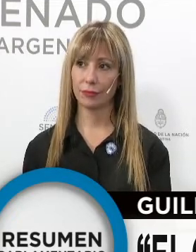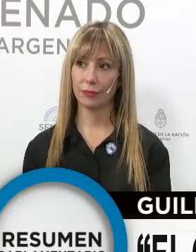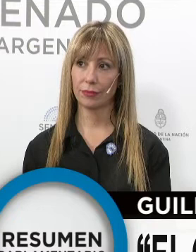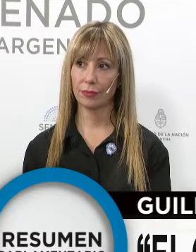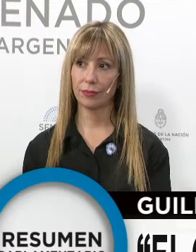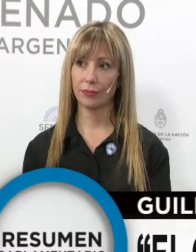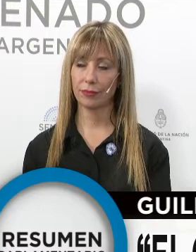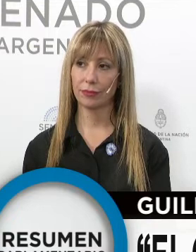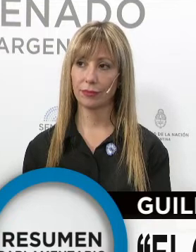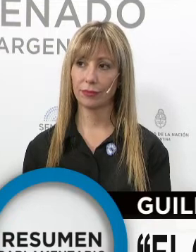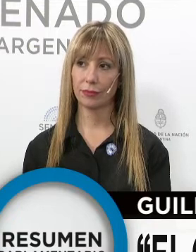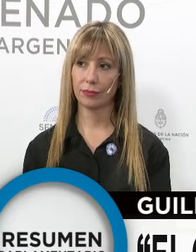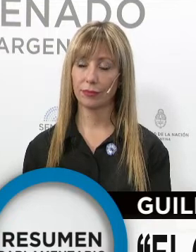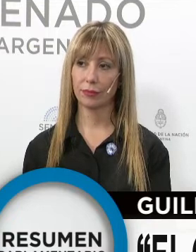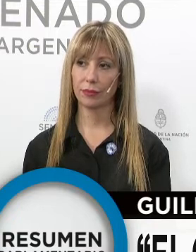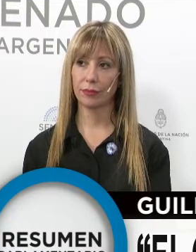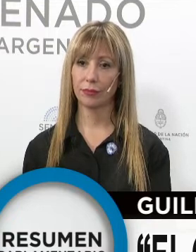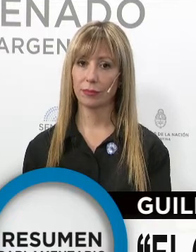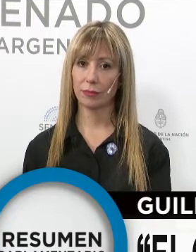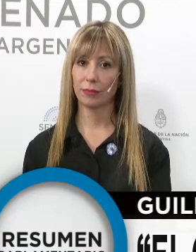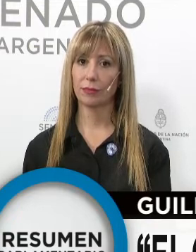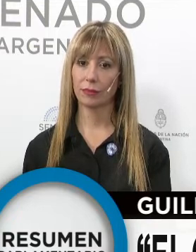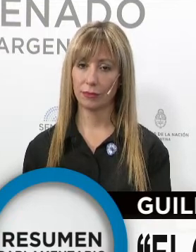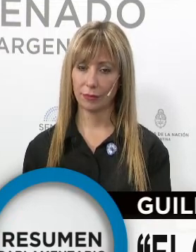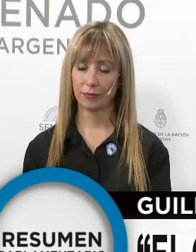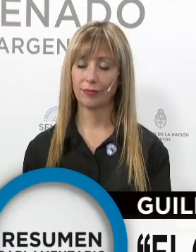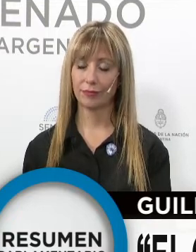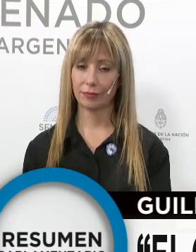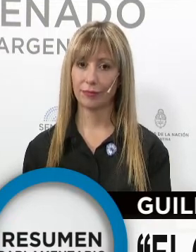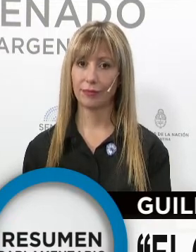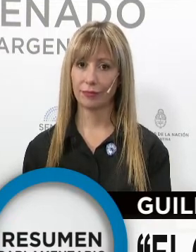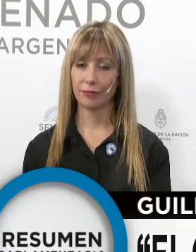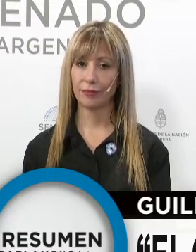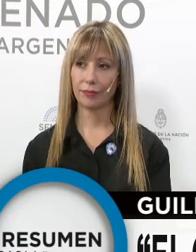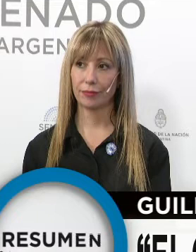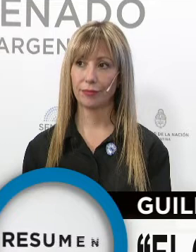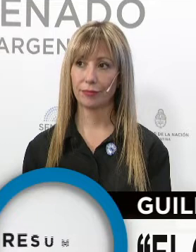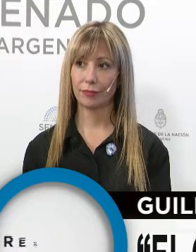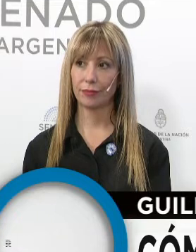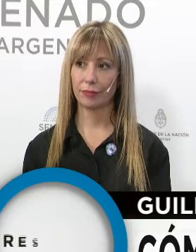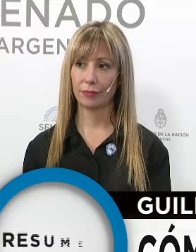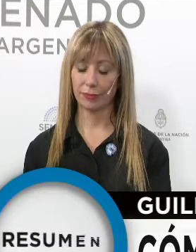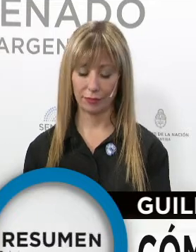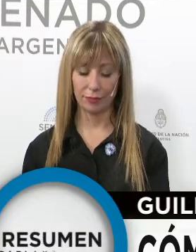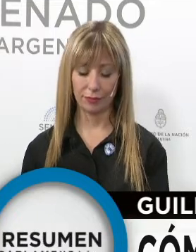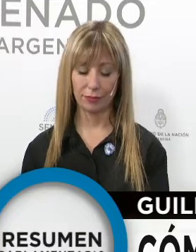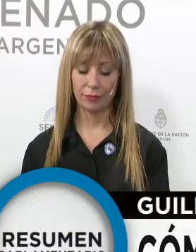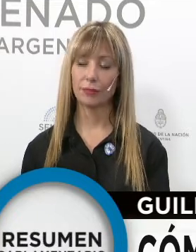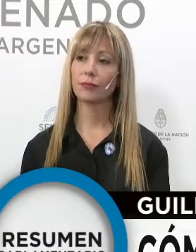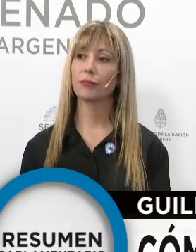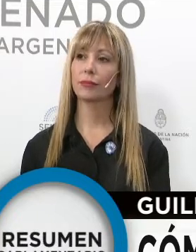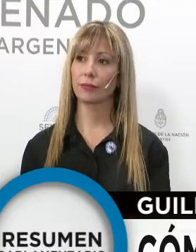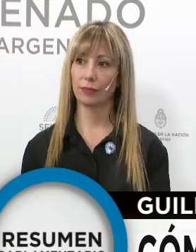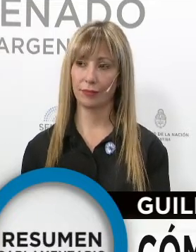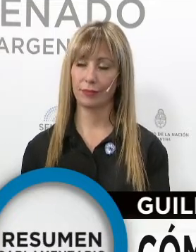es constitucional cumpla las funciones que tiene que cumplir. Designar y ver la conducta de los jueces y que la